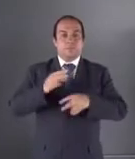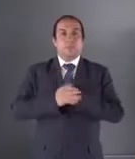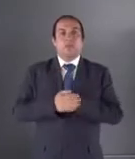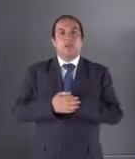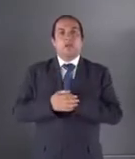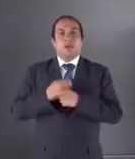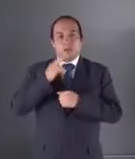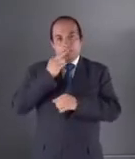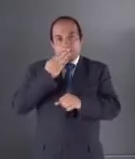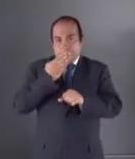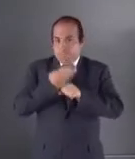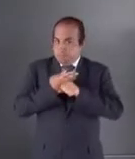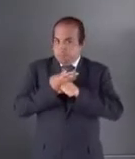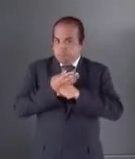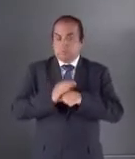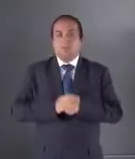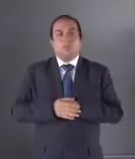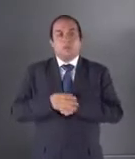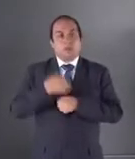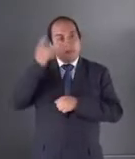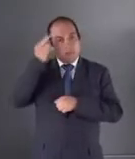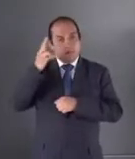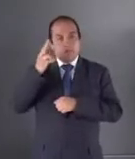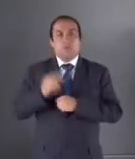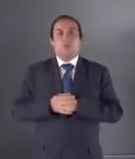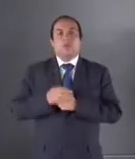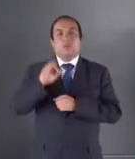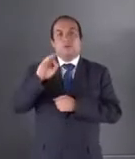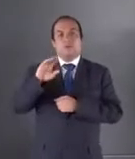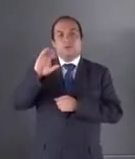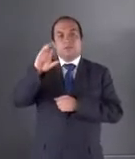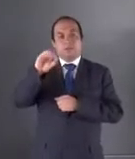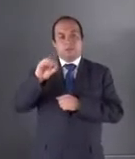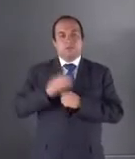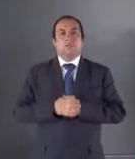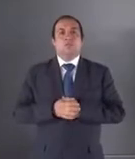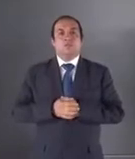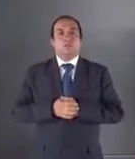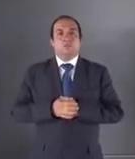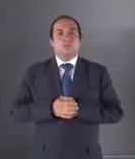Amadero, doctor Francisco Chiguil Figueroa.